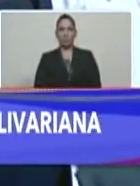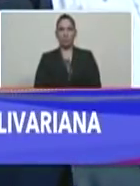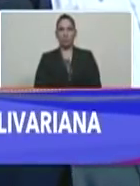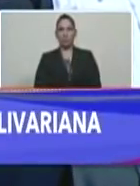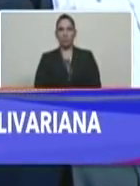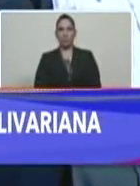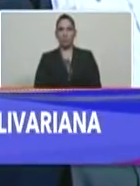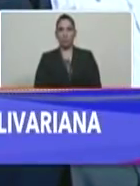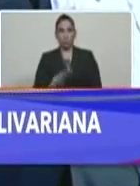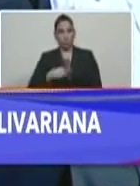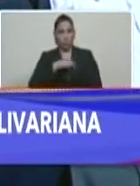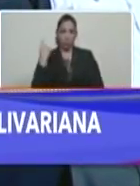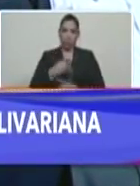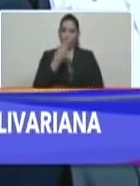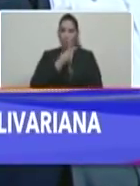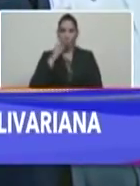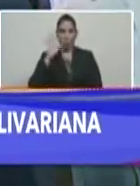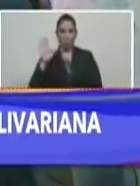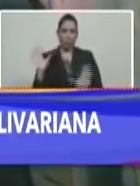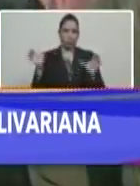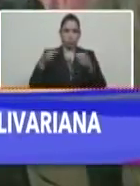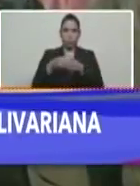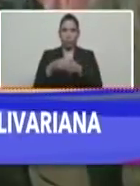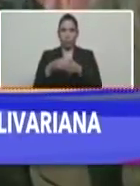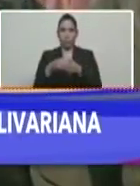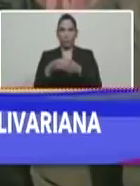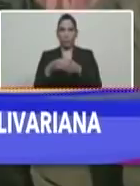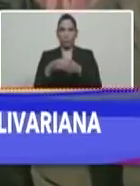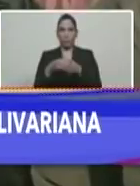Tenemos que comprometernos colectivamente.